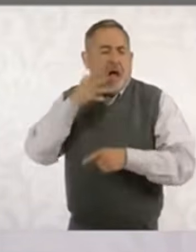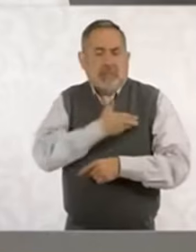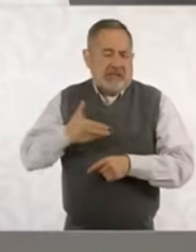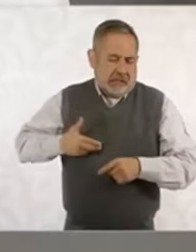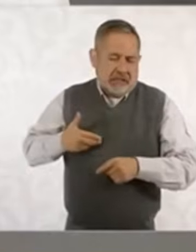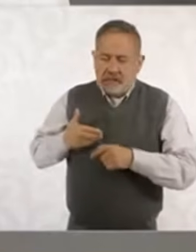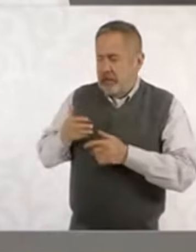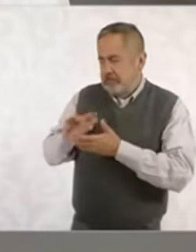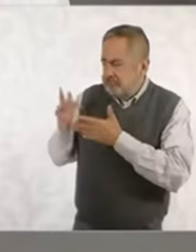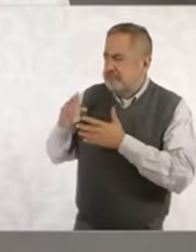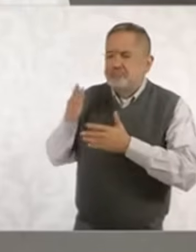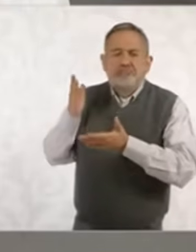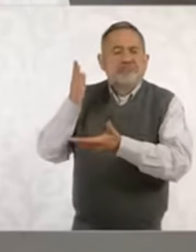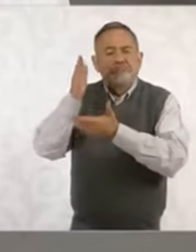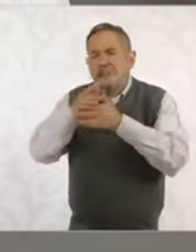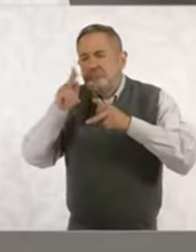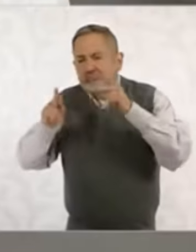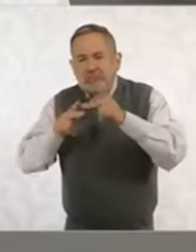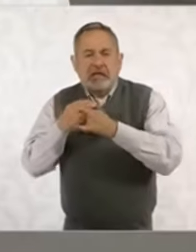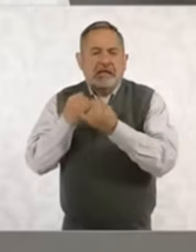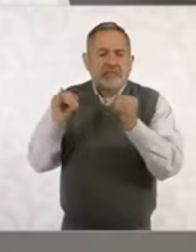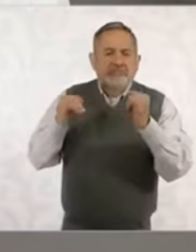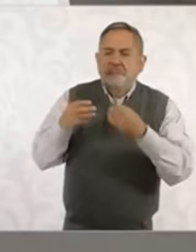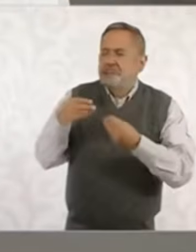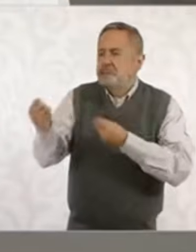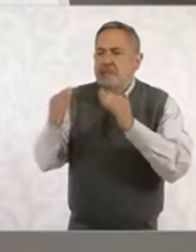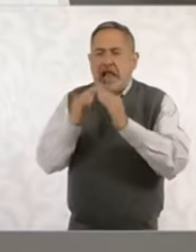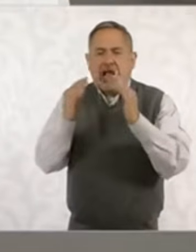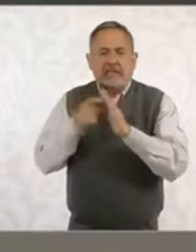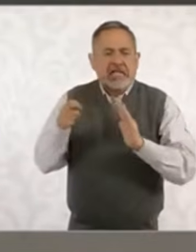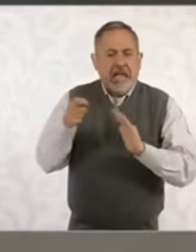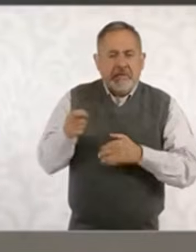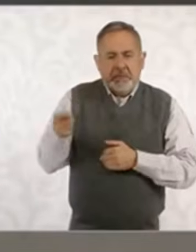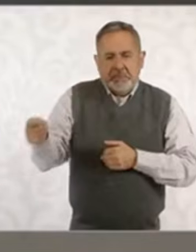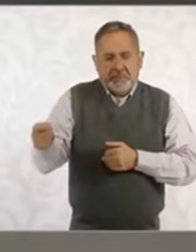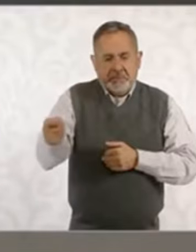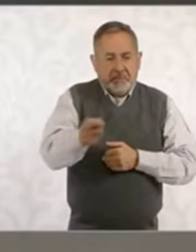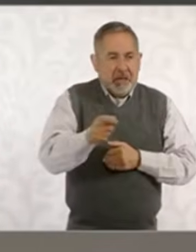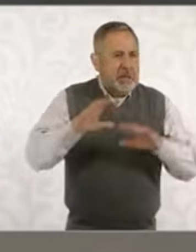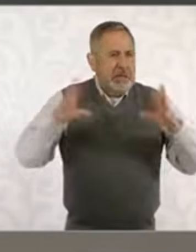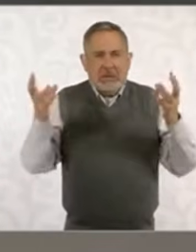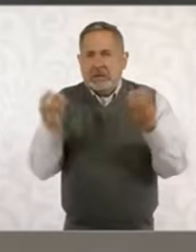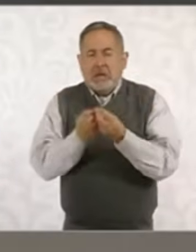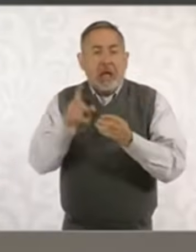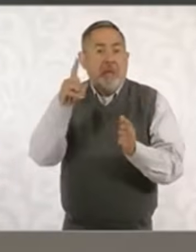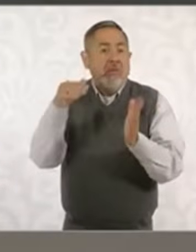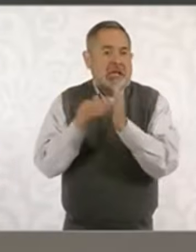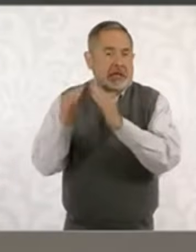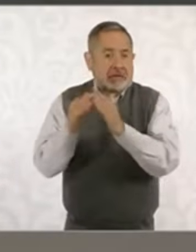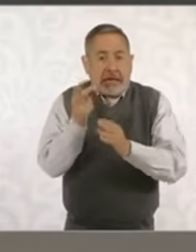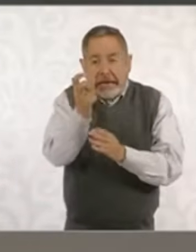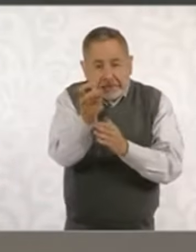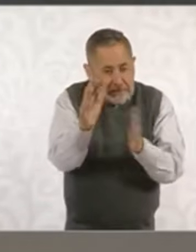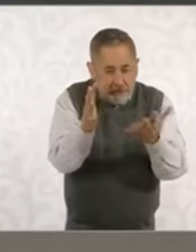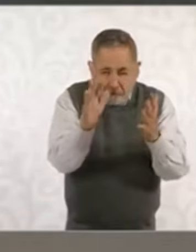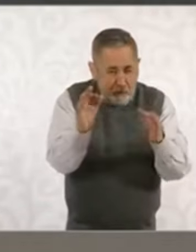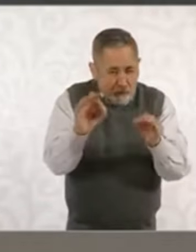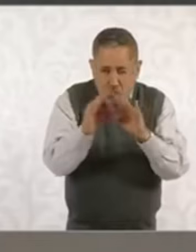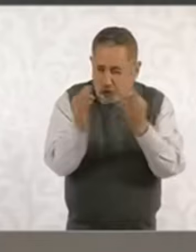de iniciar la entrega de viviendas. Son casi 1,000 viviendas, pero ese es el tipo de vivienda que se está